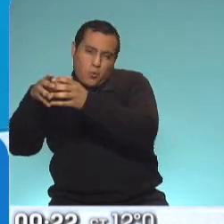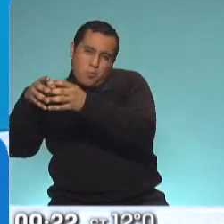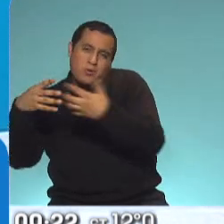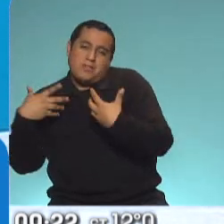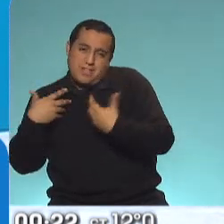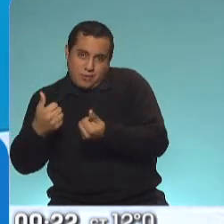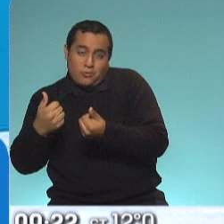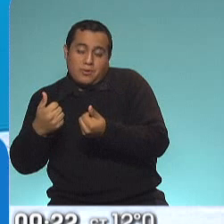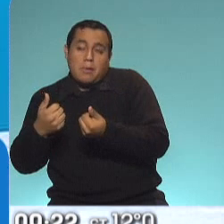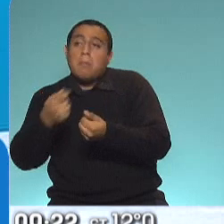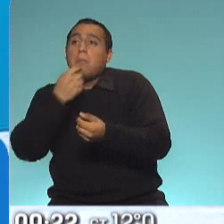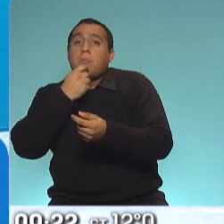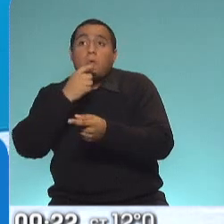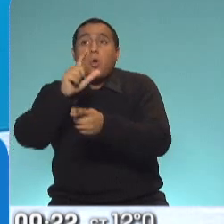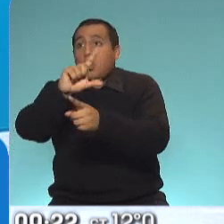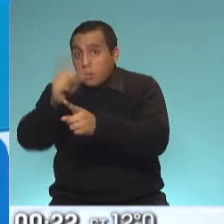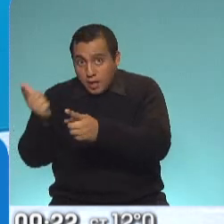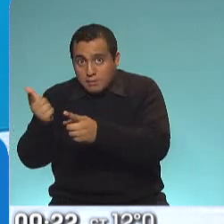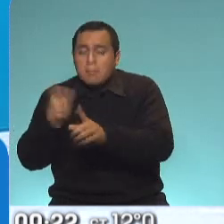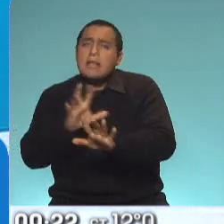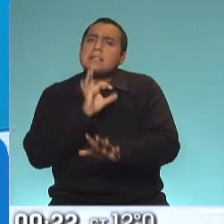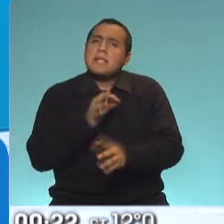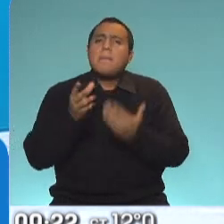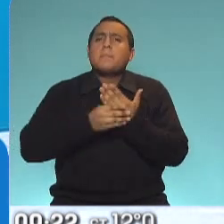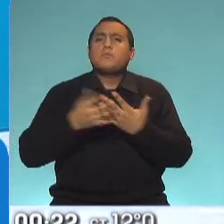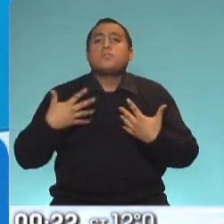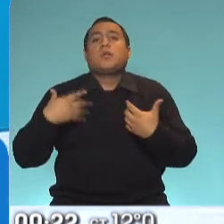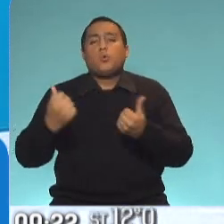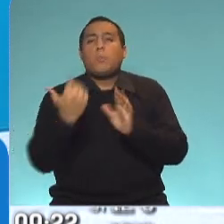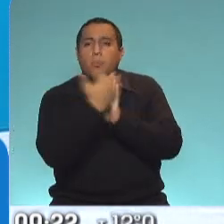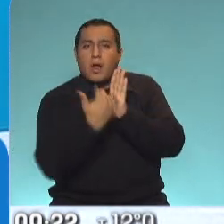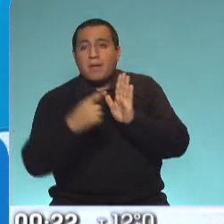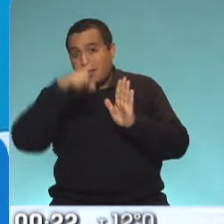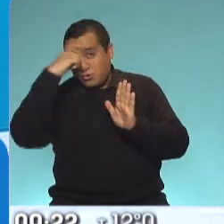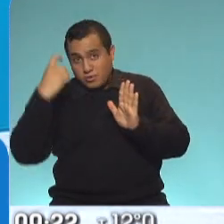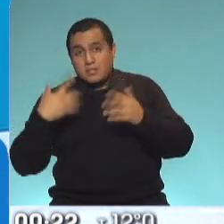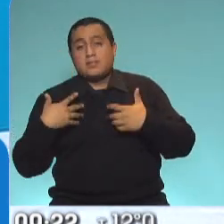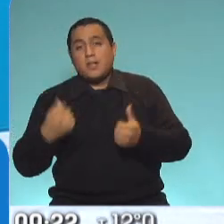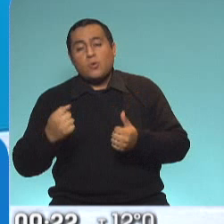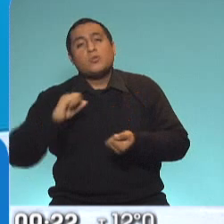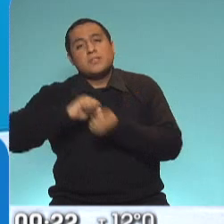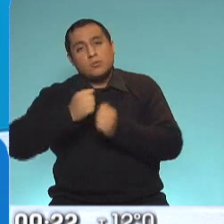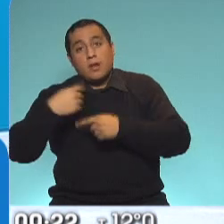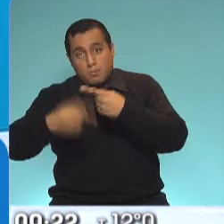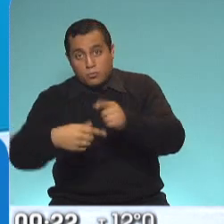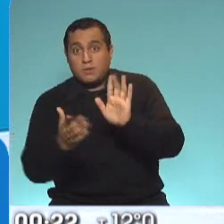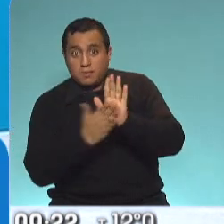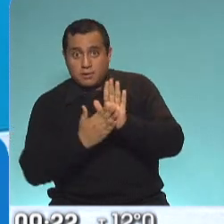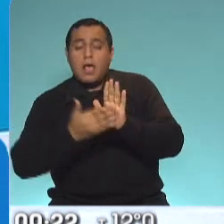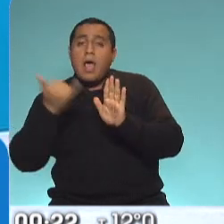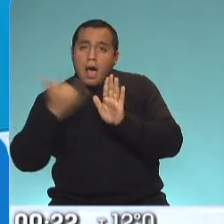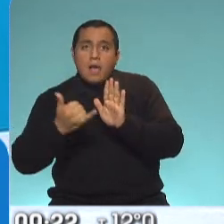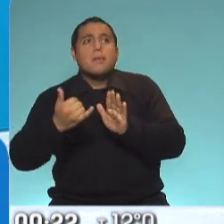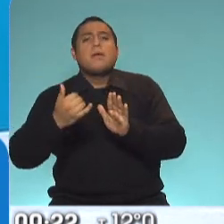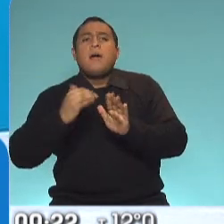si es que no están, sabemos que el Ministerio de Salud, el Programa Nacional de Salud Sexual y Reproductiva, ha mandado insumos